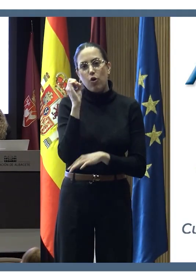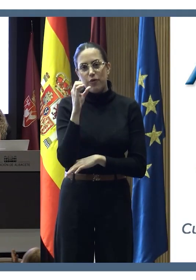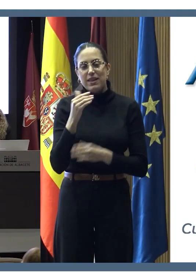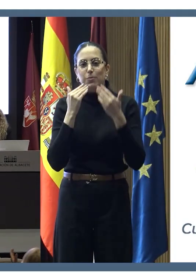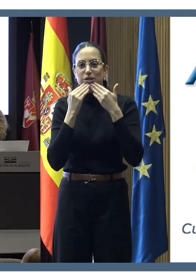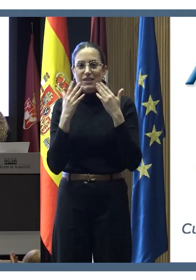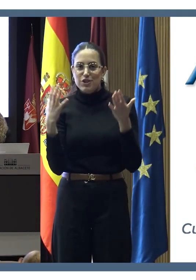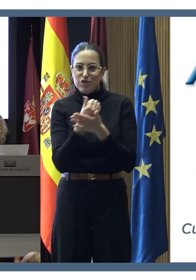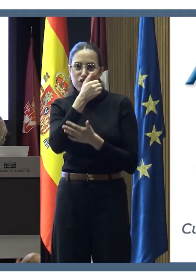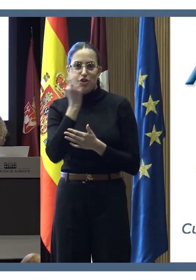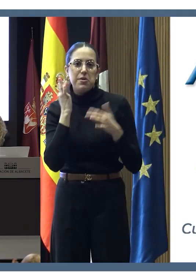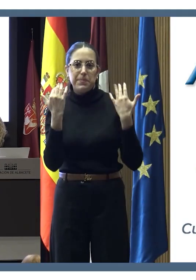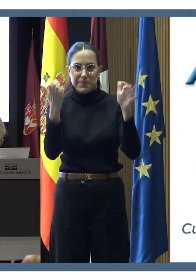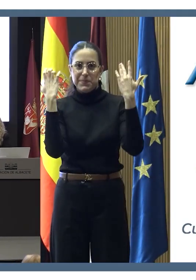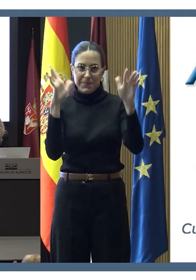gracias a todos y a todas.